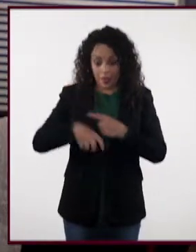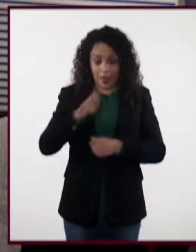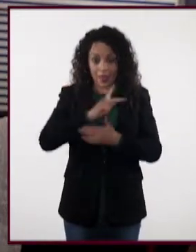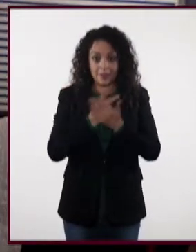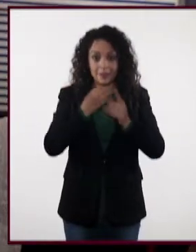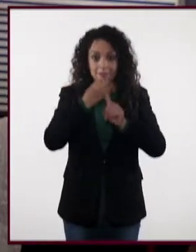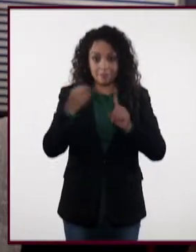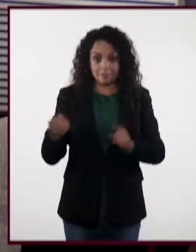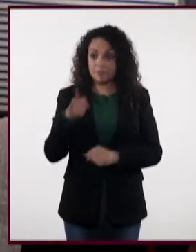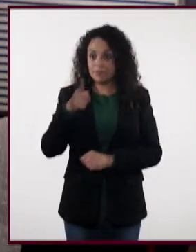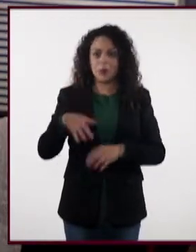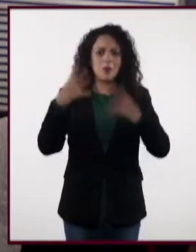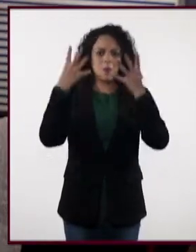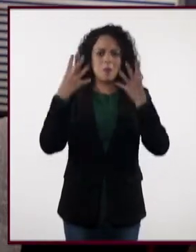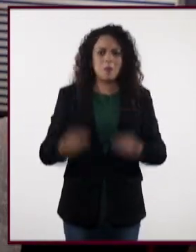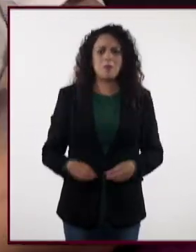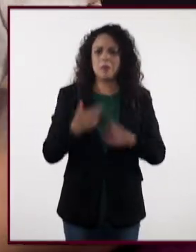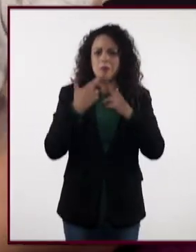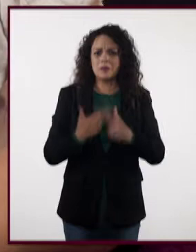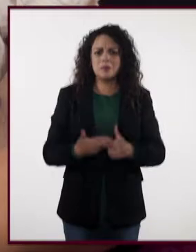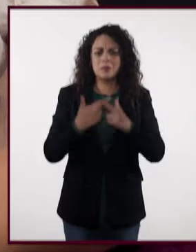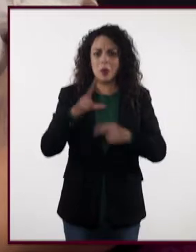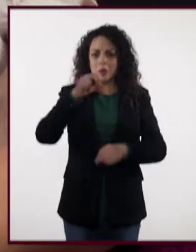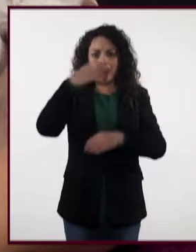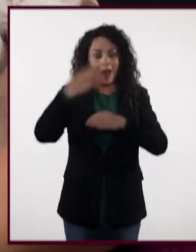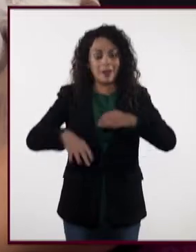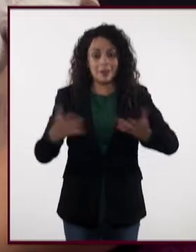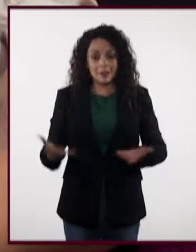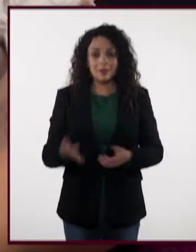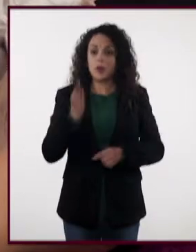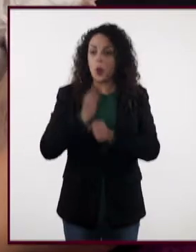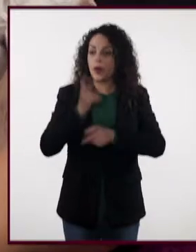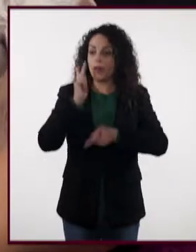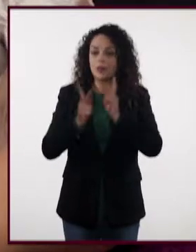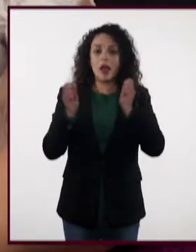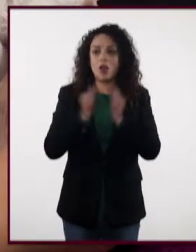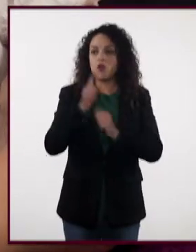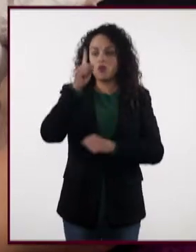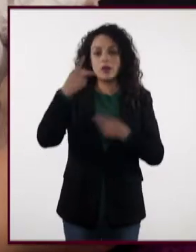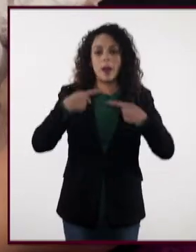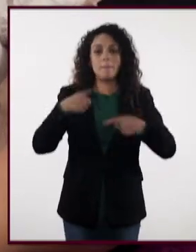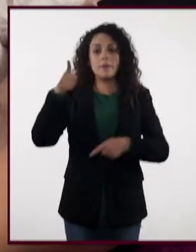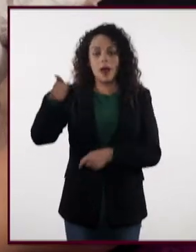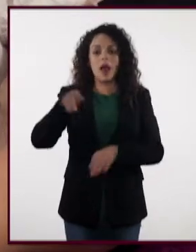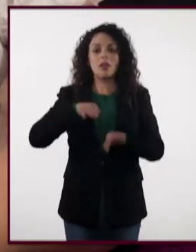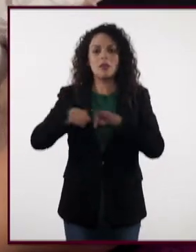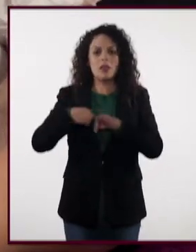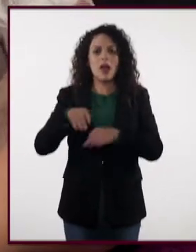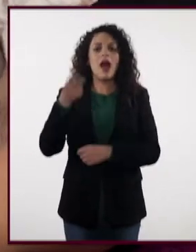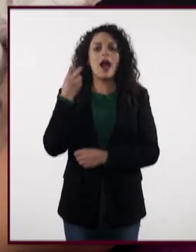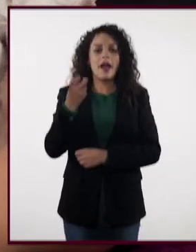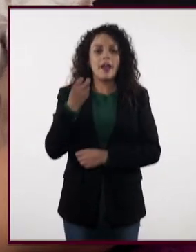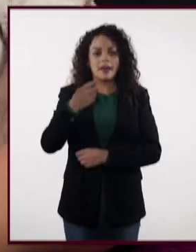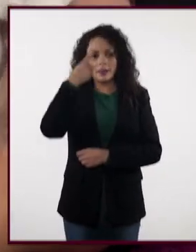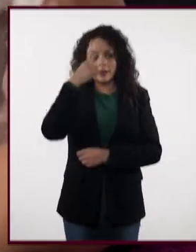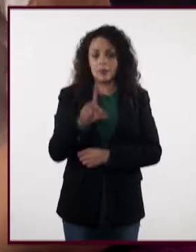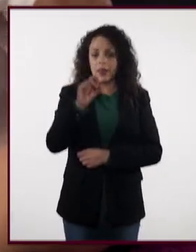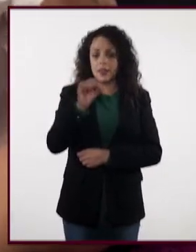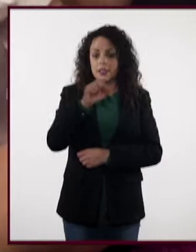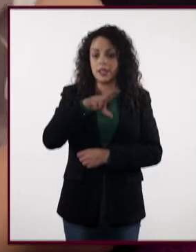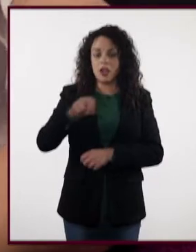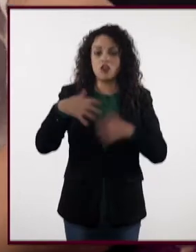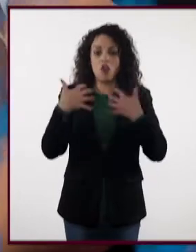sus posibilidades son infinitas. Vamos a platicar con alguien que se dedica a una de estas aplicaciones en el diseño